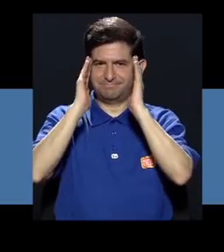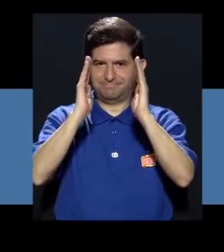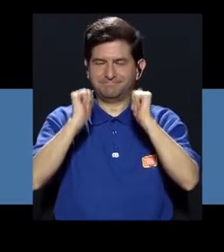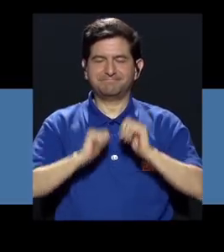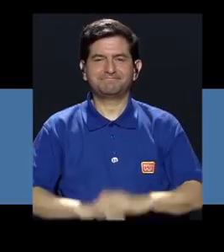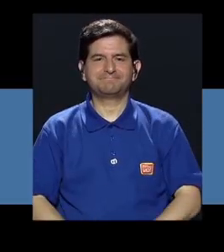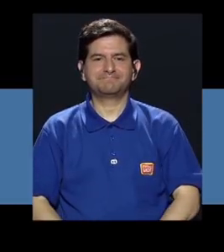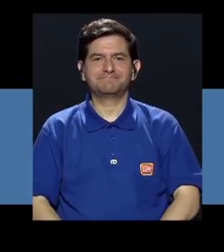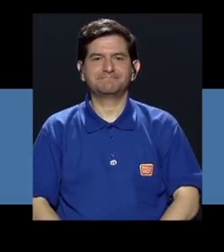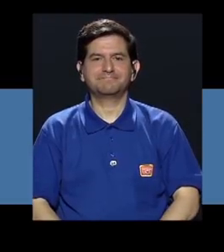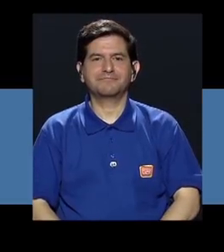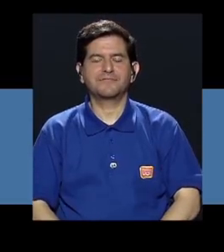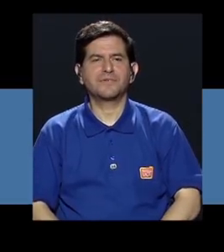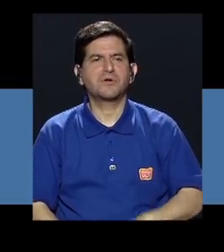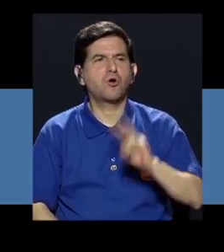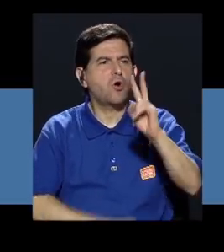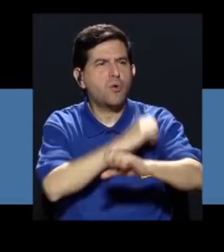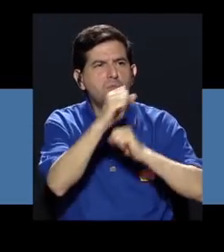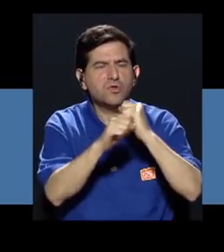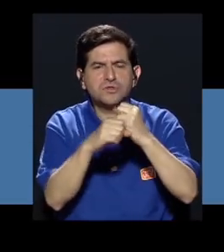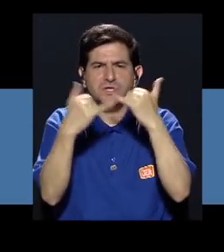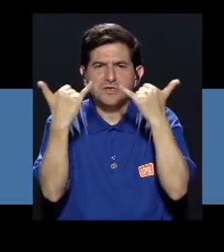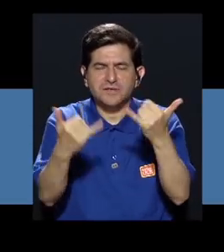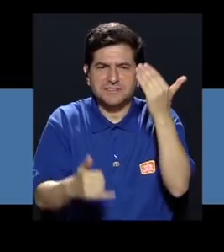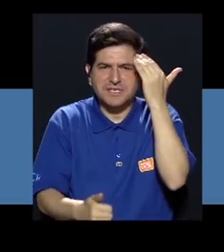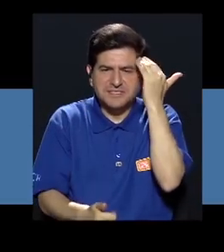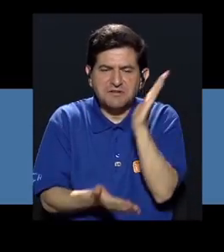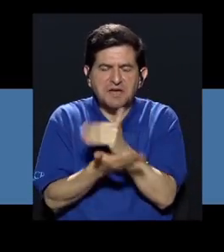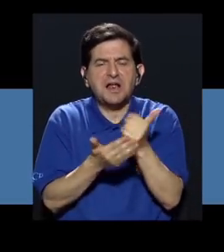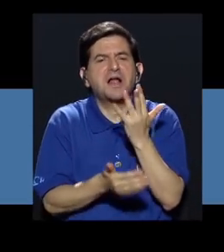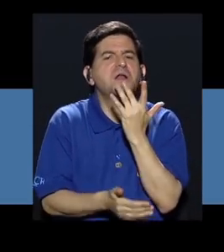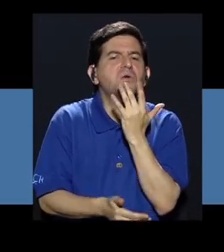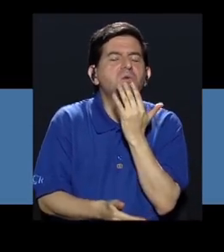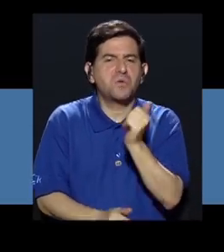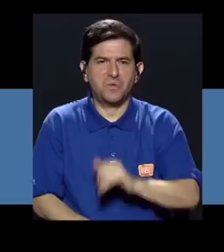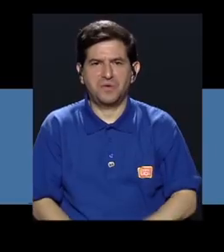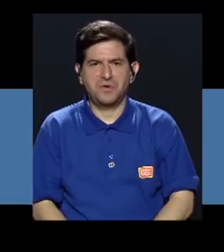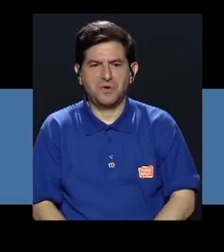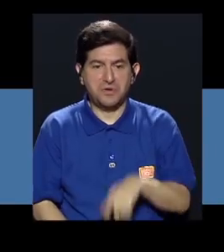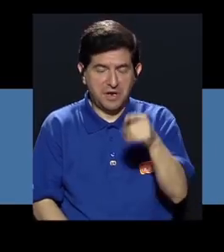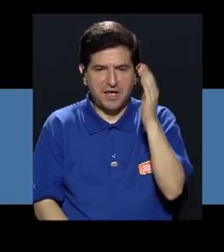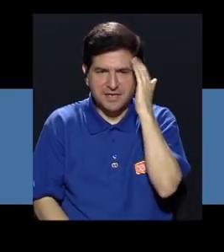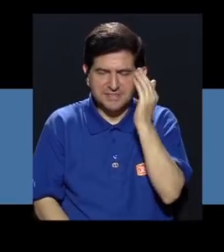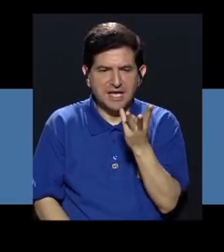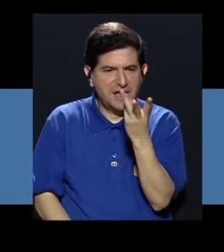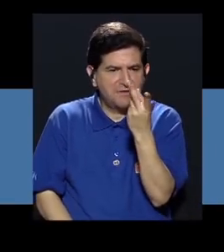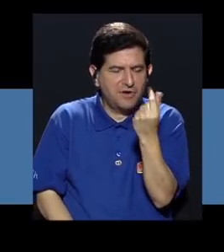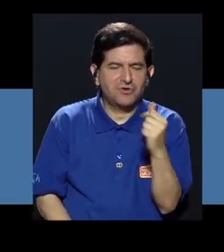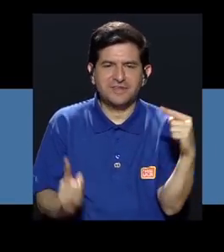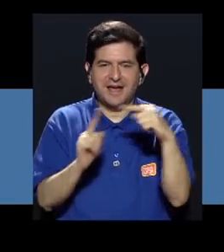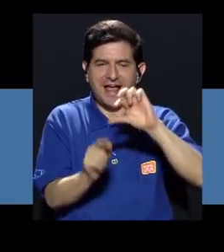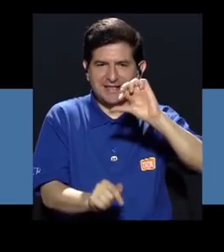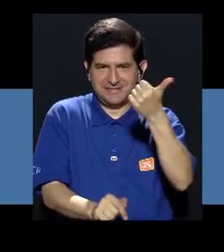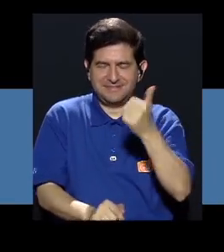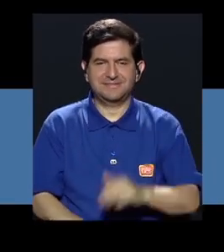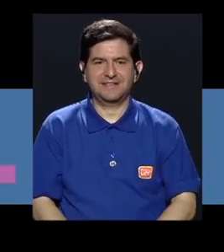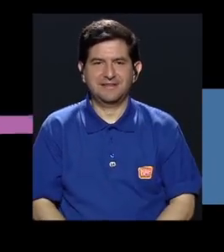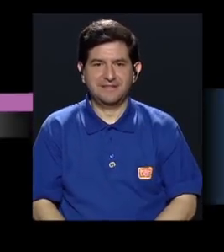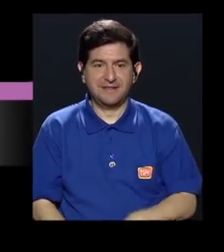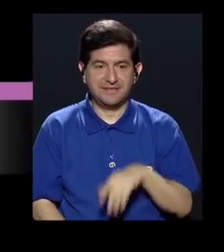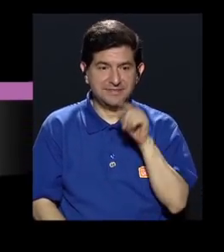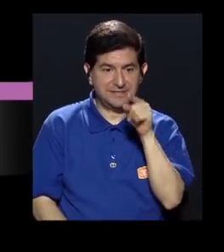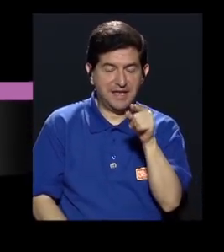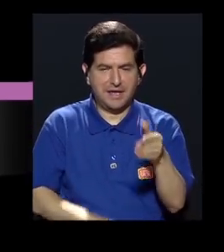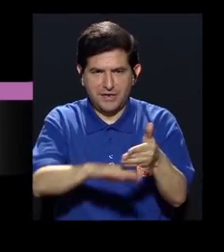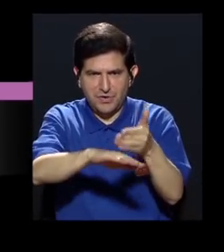Veamos. Los 2 añitos ya se sabe uno que otro color. Sabe contar hasta 10. Sí, es todo lo